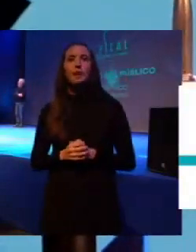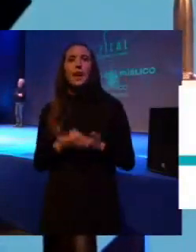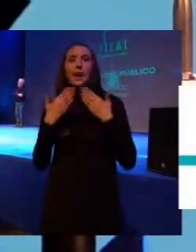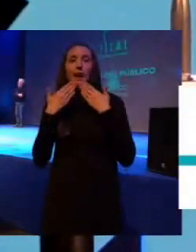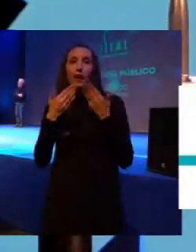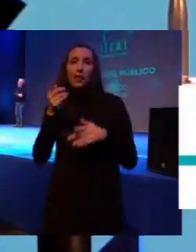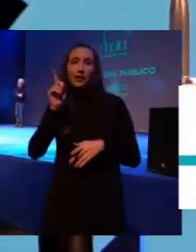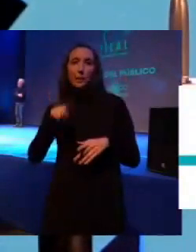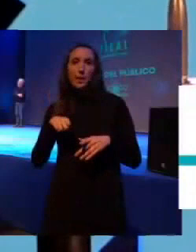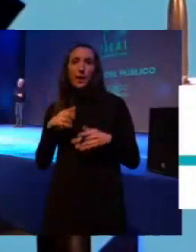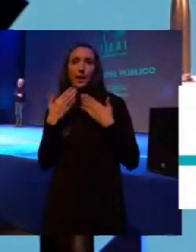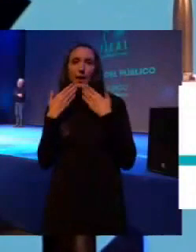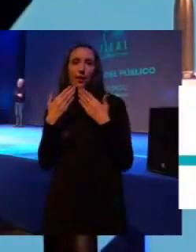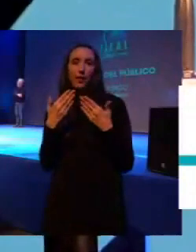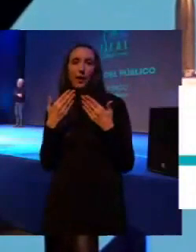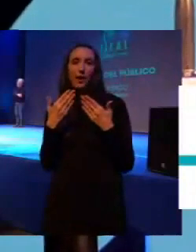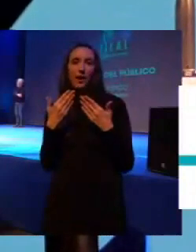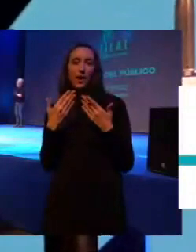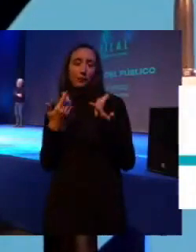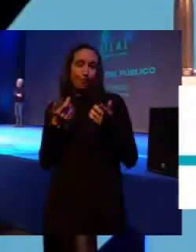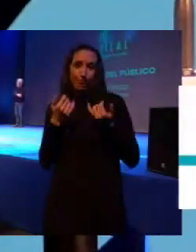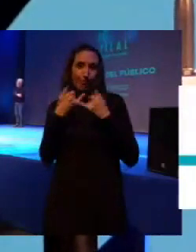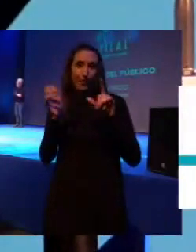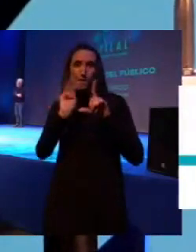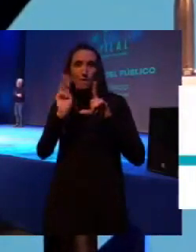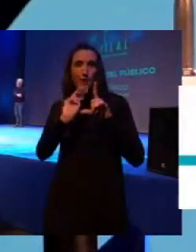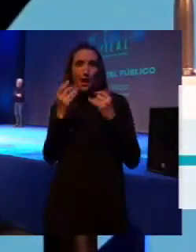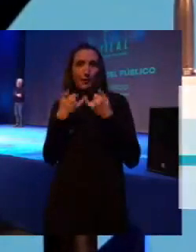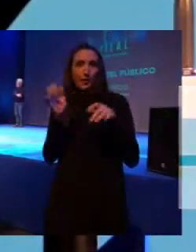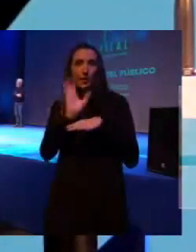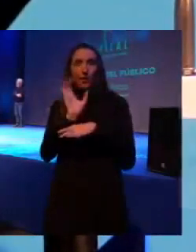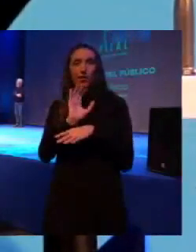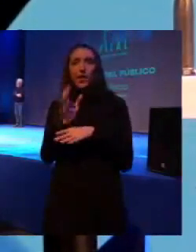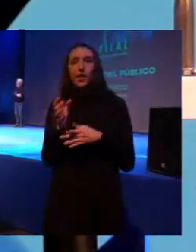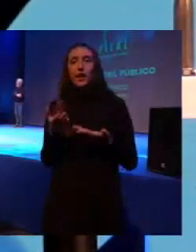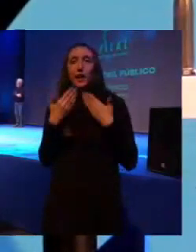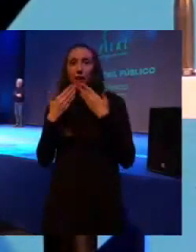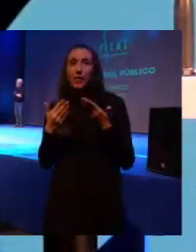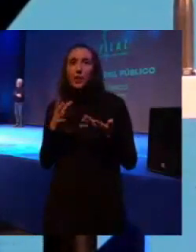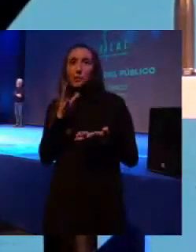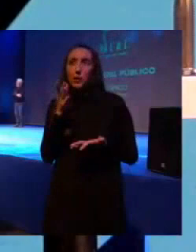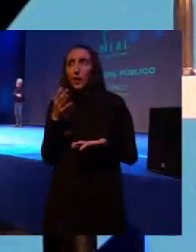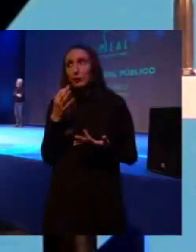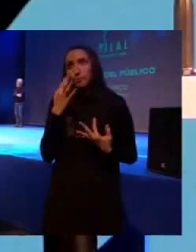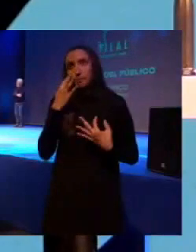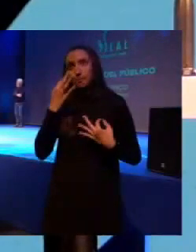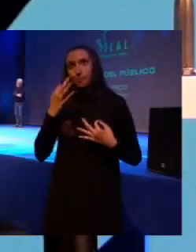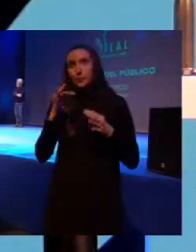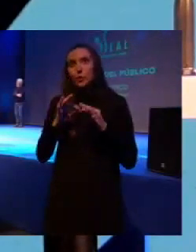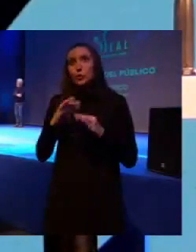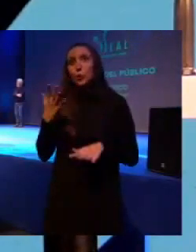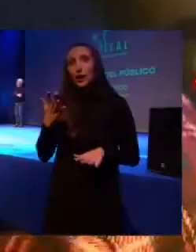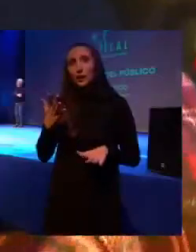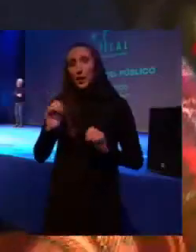Gracias también a FICAL, al Festival de Cine, porque tenemos la suerte de haber empezado